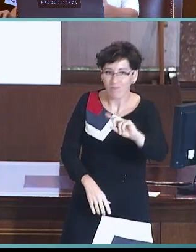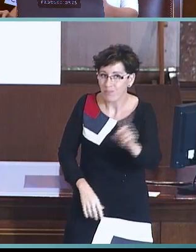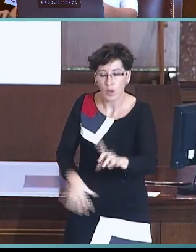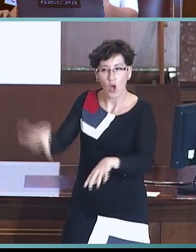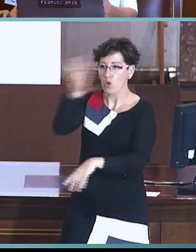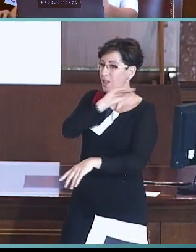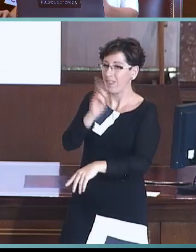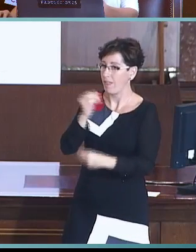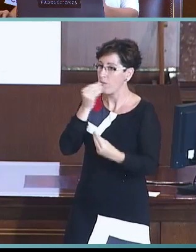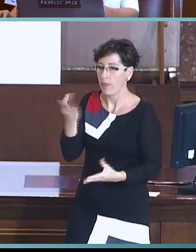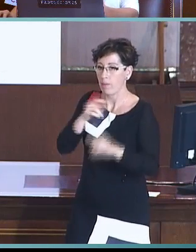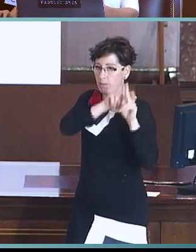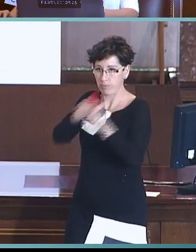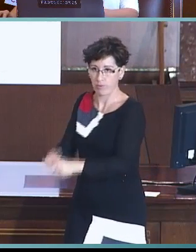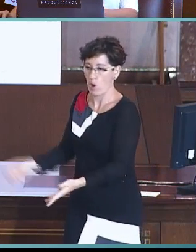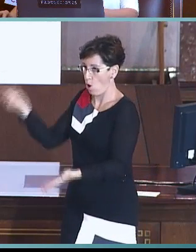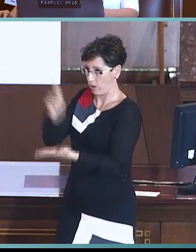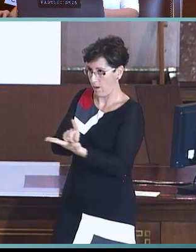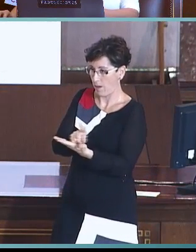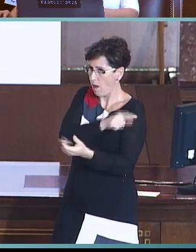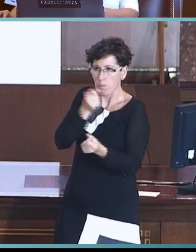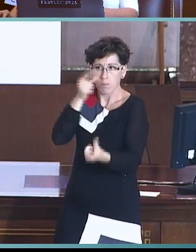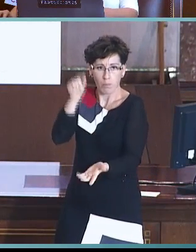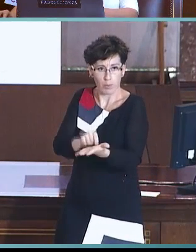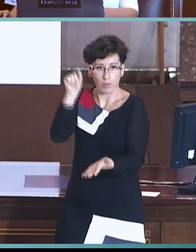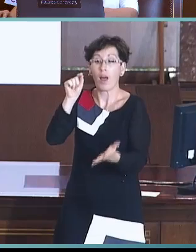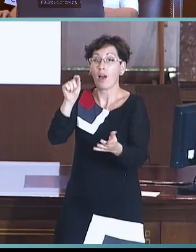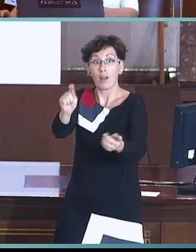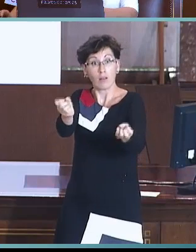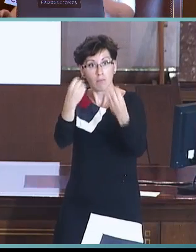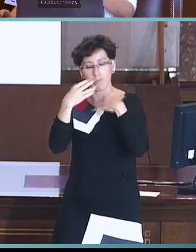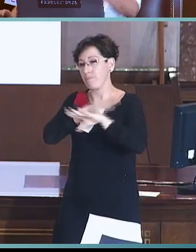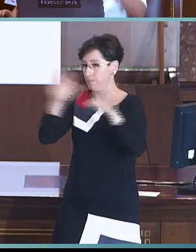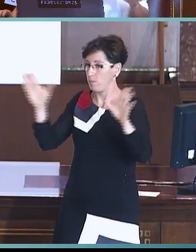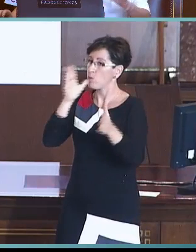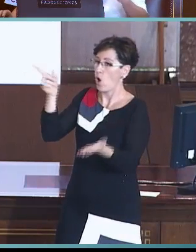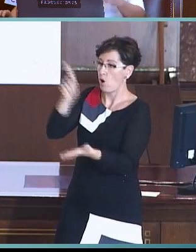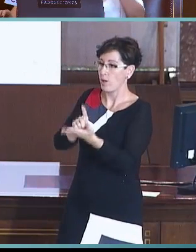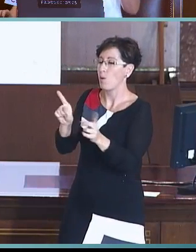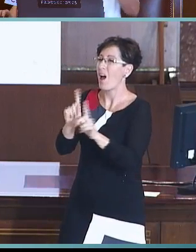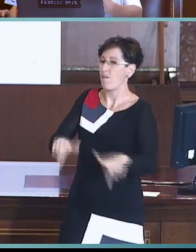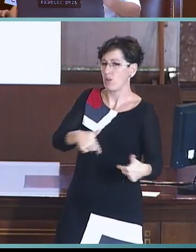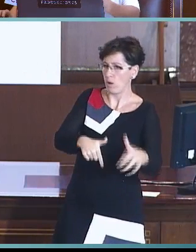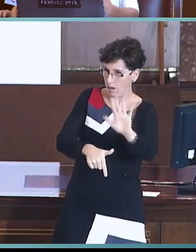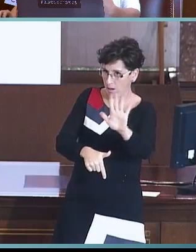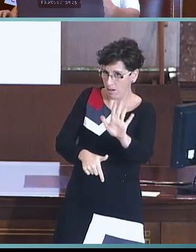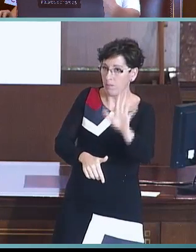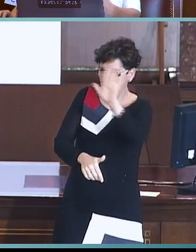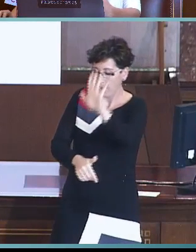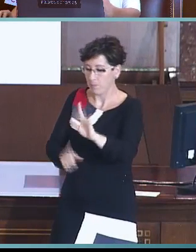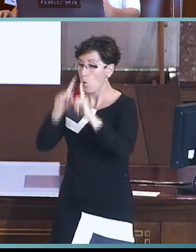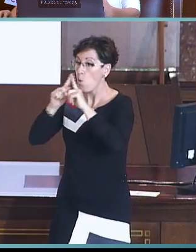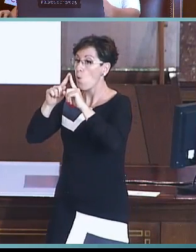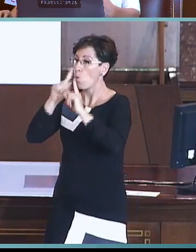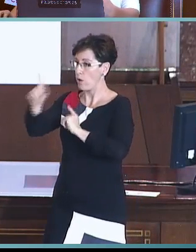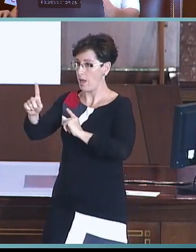revisar todos estos 42 ítems. Entonces, lo que decidimos fue, en vez de coger y tirarlo, dijimos, no, pues vamos a dedicar un año, que fue